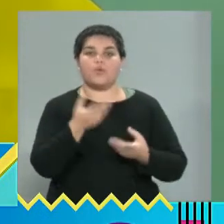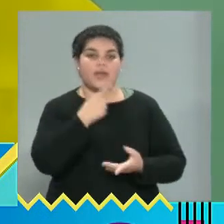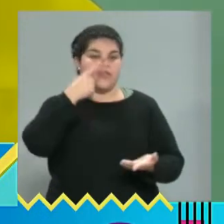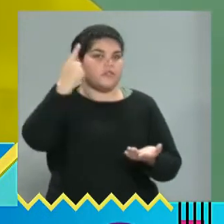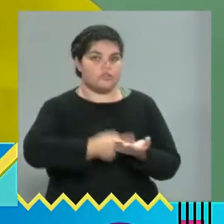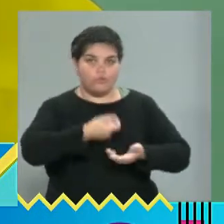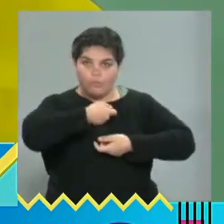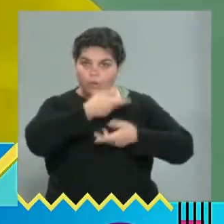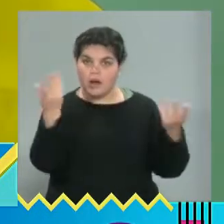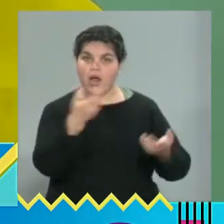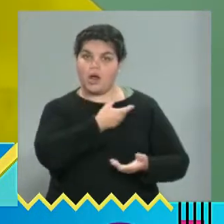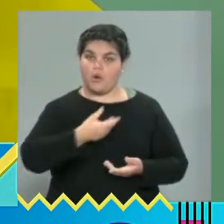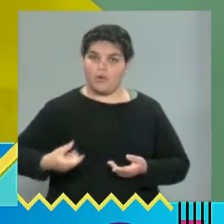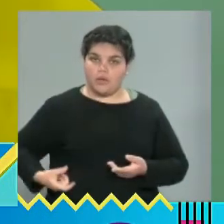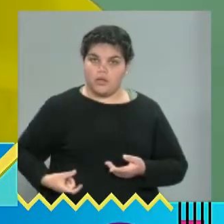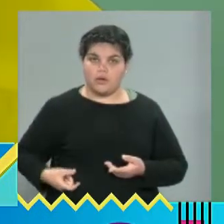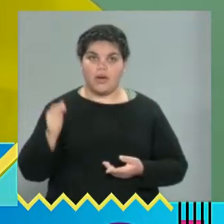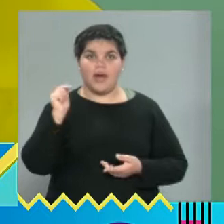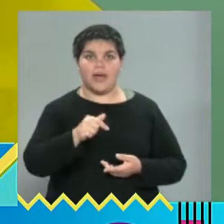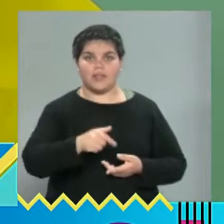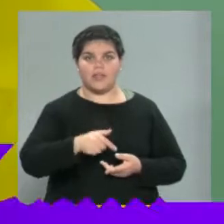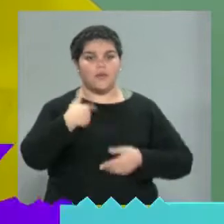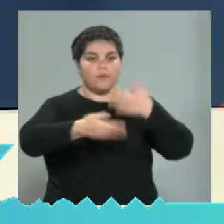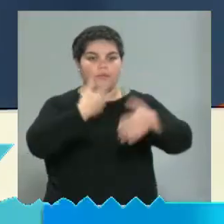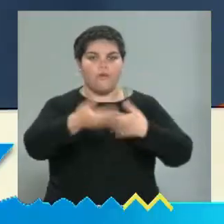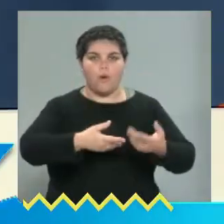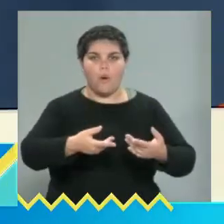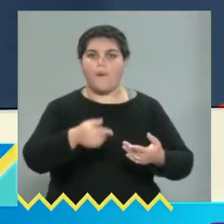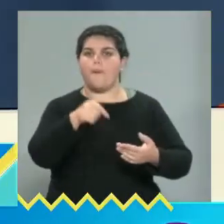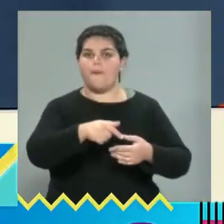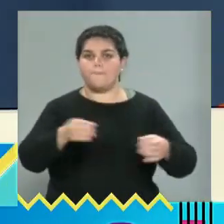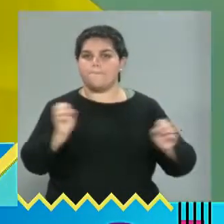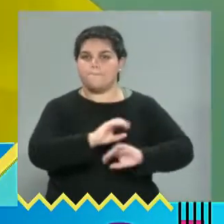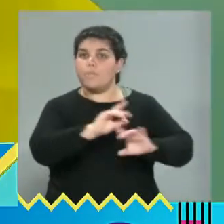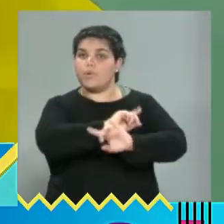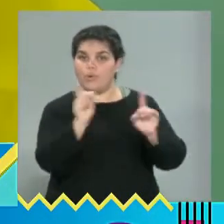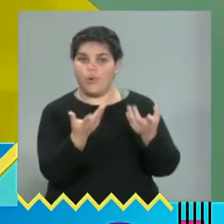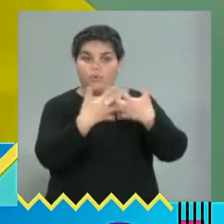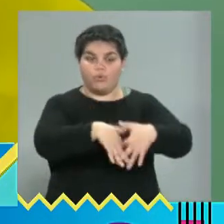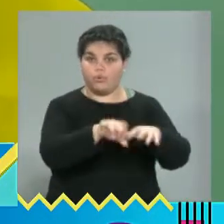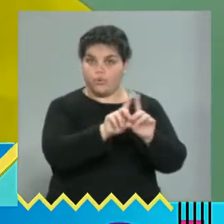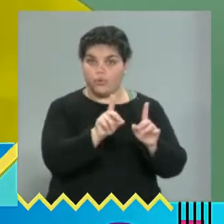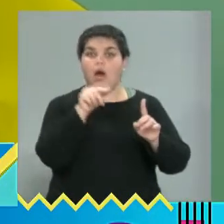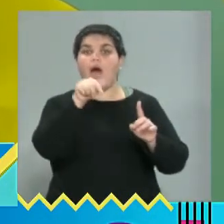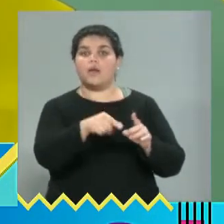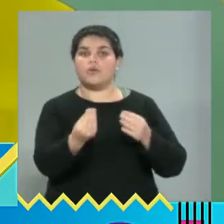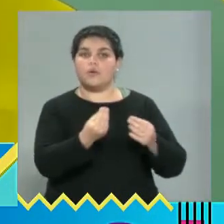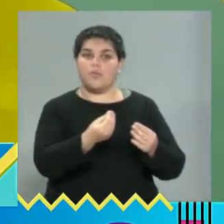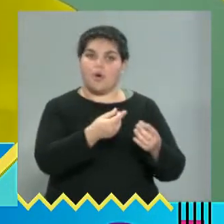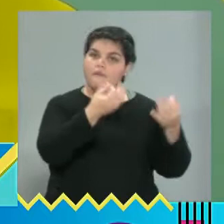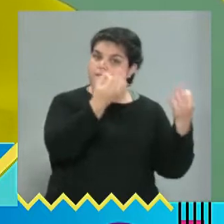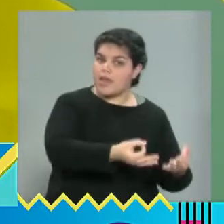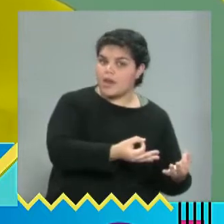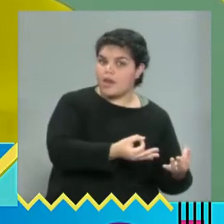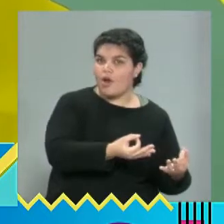gobierno no tienen cero impacto, van a impactar. No tenemos la posibilidad de elegir solamente por lo bueno, sino lo